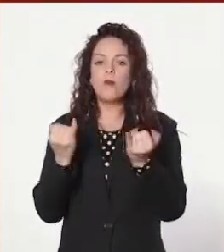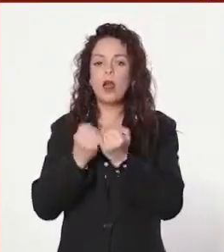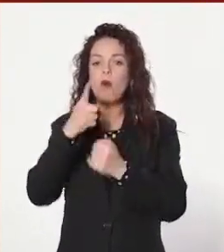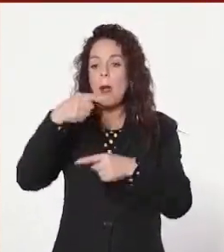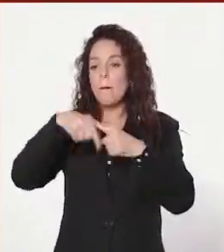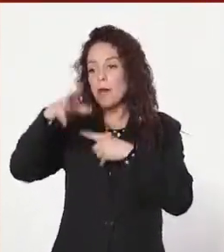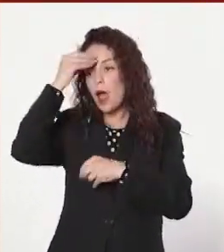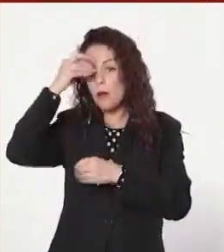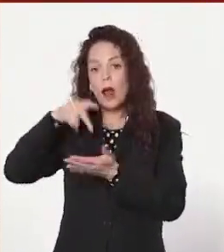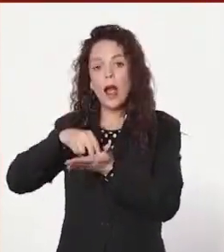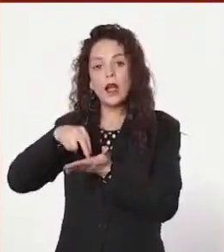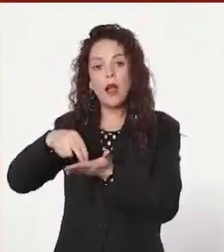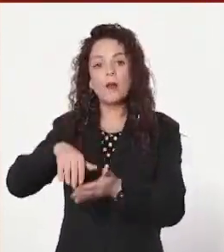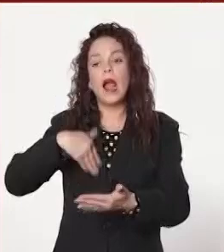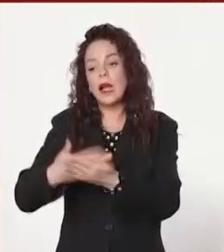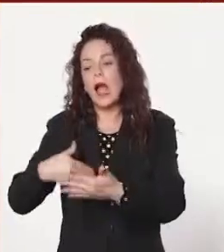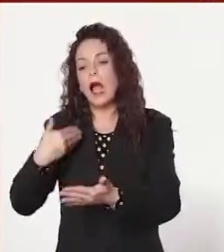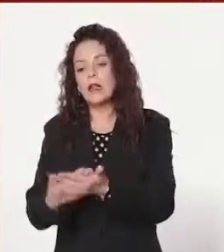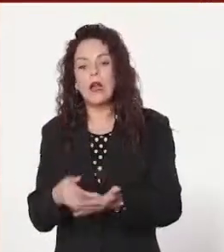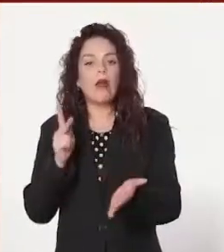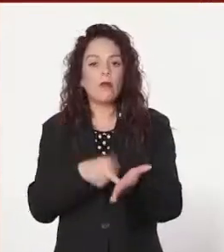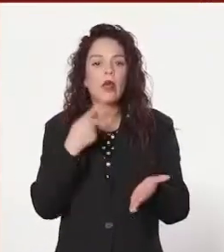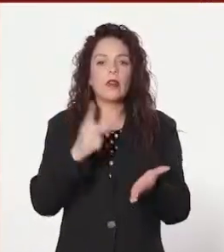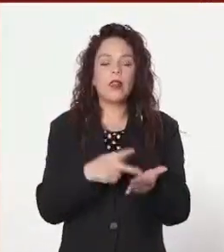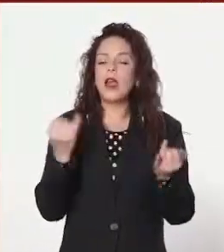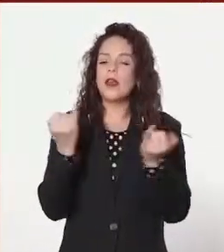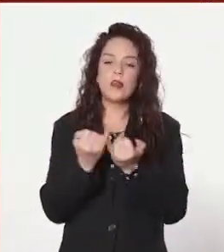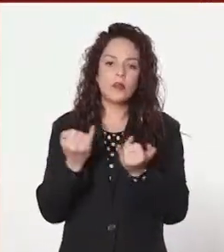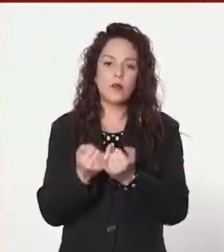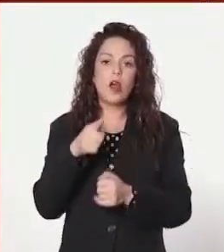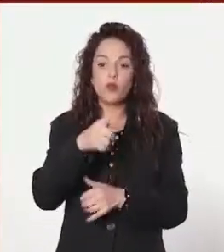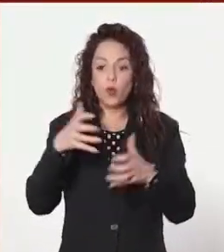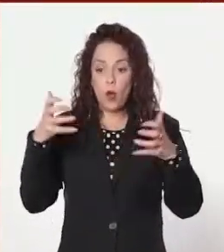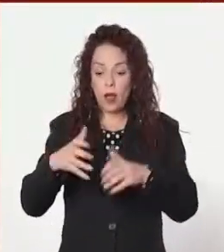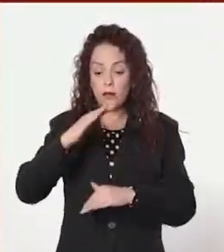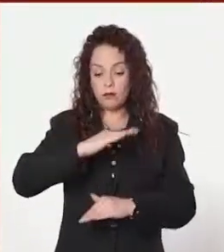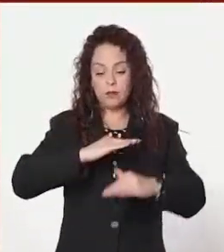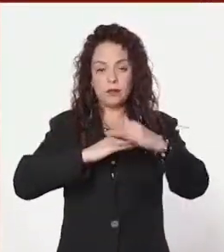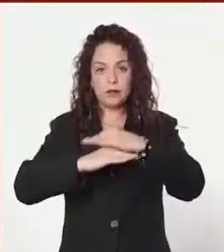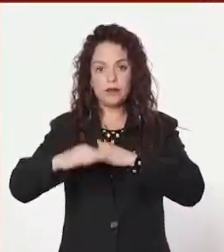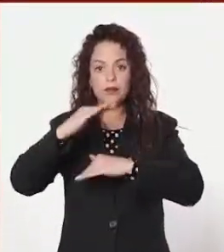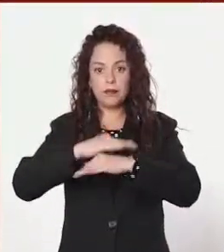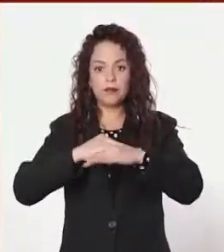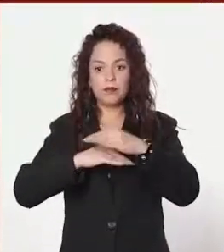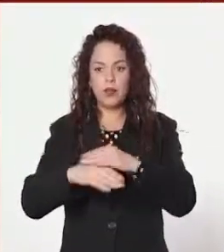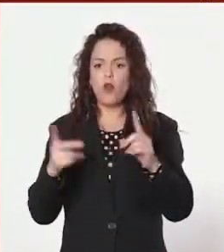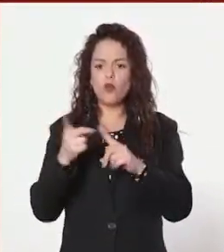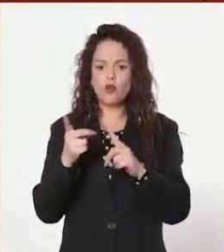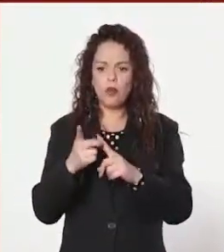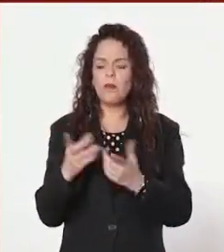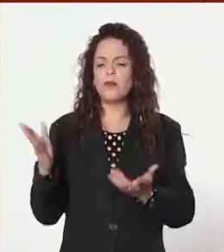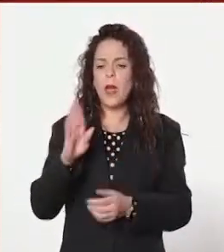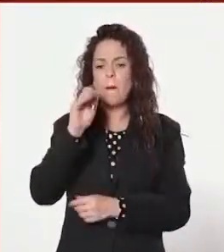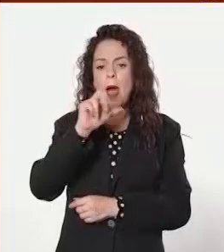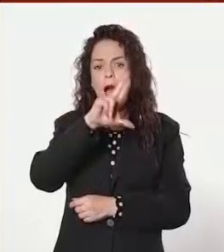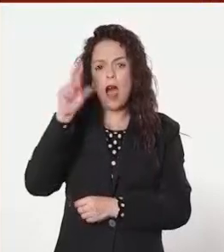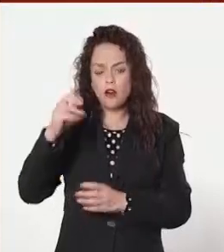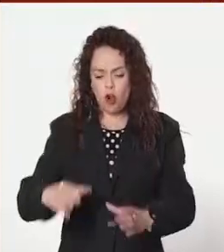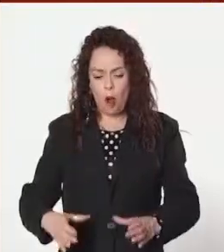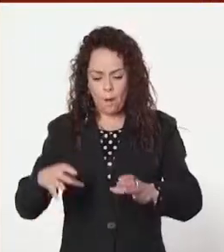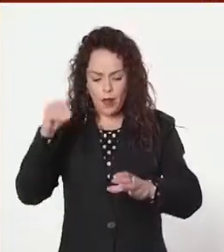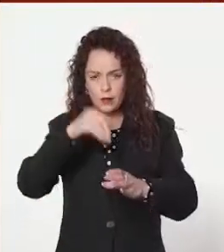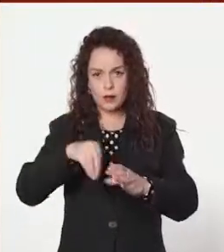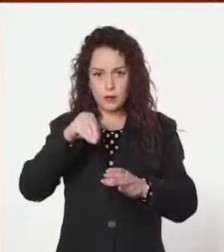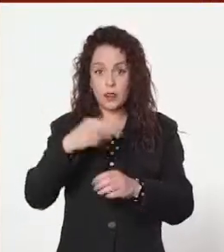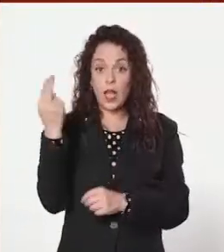como todo, y sí se puede y es muy fácil. Tú vas a ir haciendo las capas, como te dije, lo puedes hacer adentro de una maceta de barro. Tiene que tener